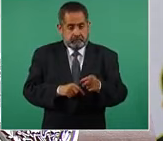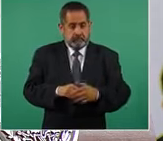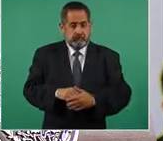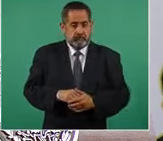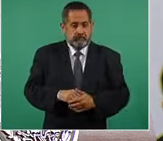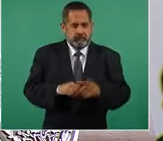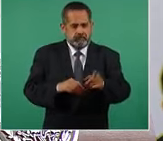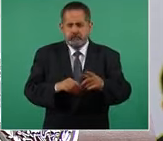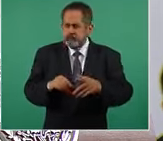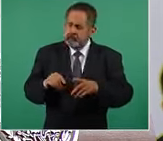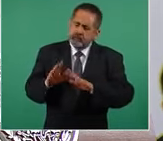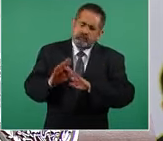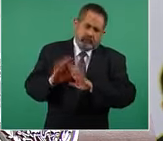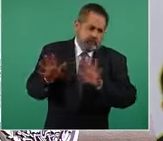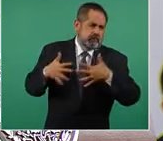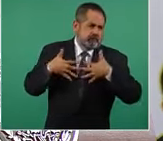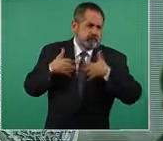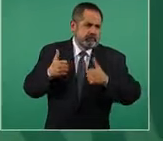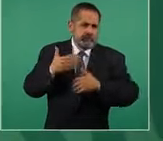entendió